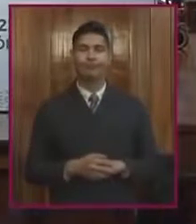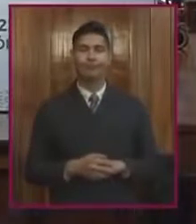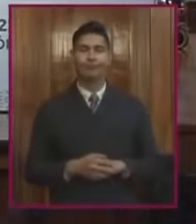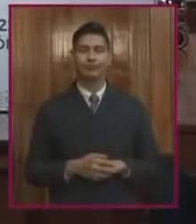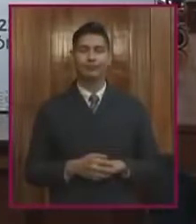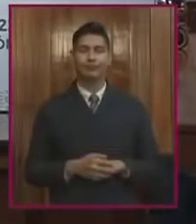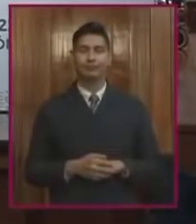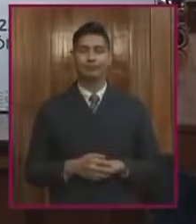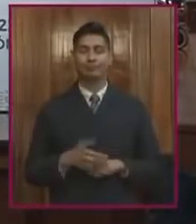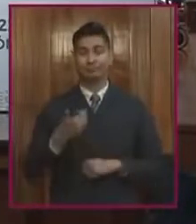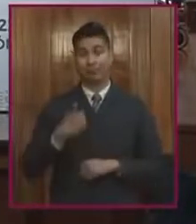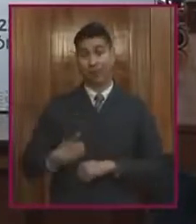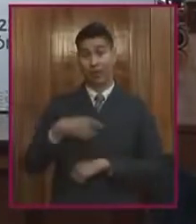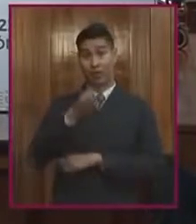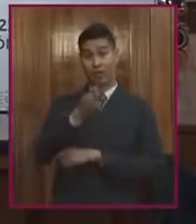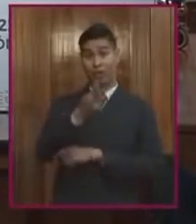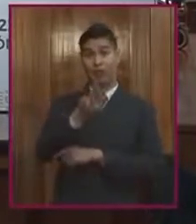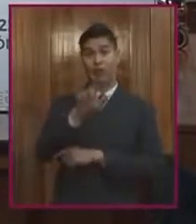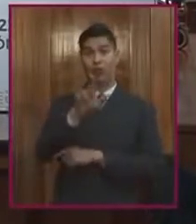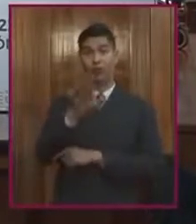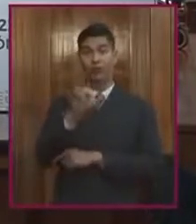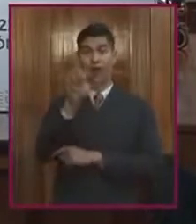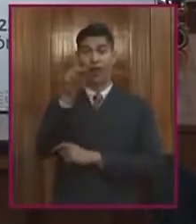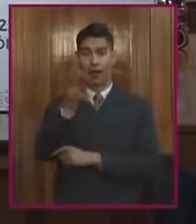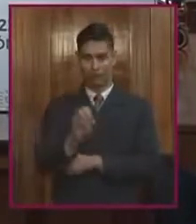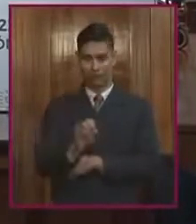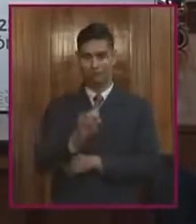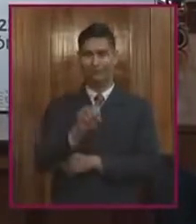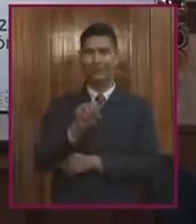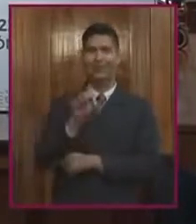Doctor Luciano Concheiro, subsecretario de Educación,